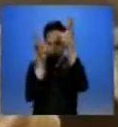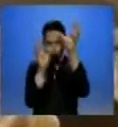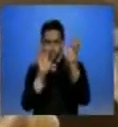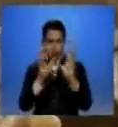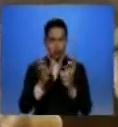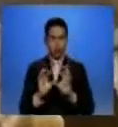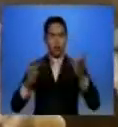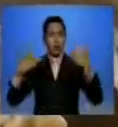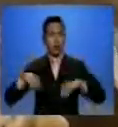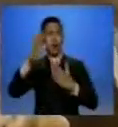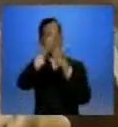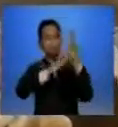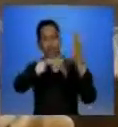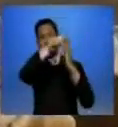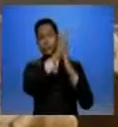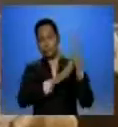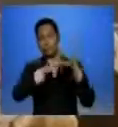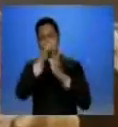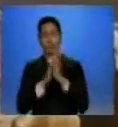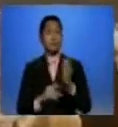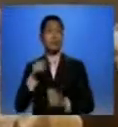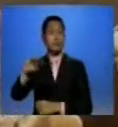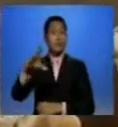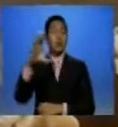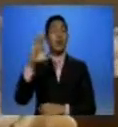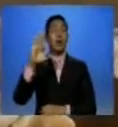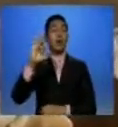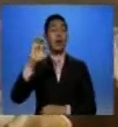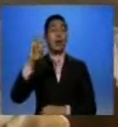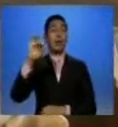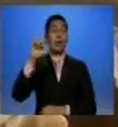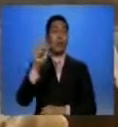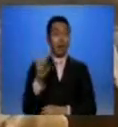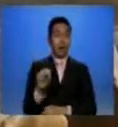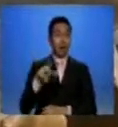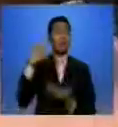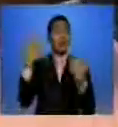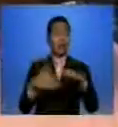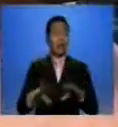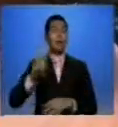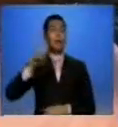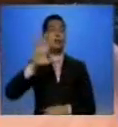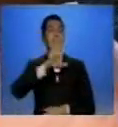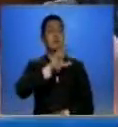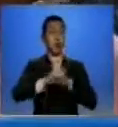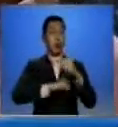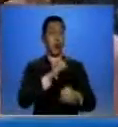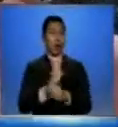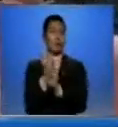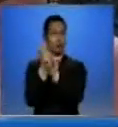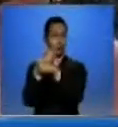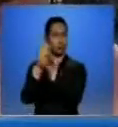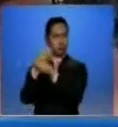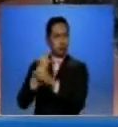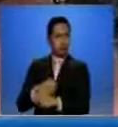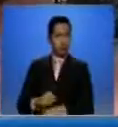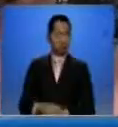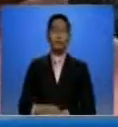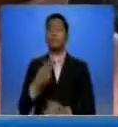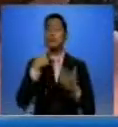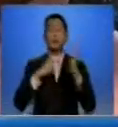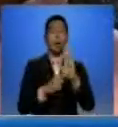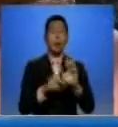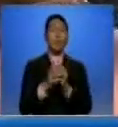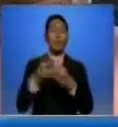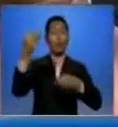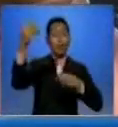Cristian Delgado, que tiene aproximadamente 25 años en el negocio. Porque se le da un acabado de papel de funda de cemento o de